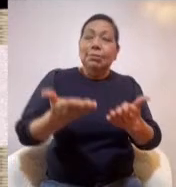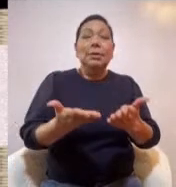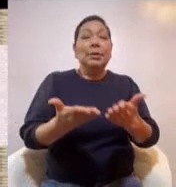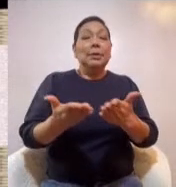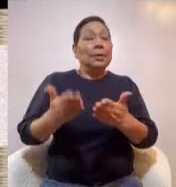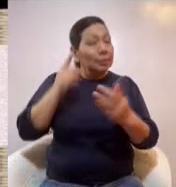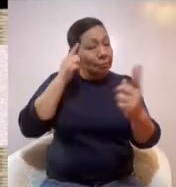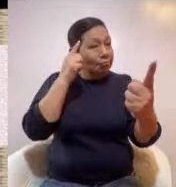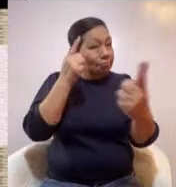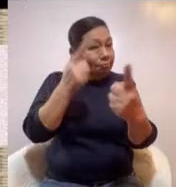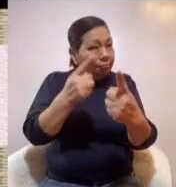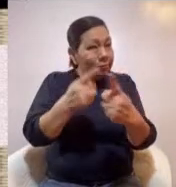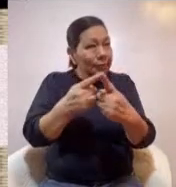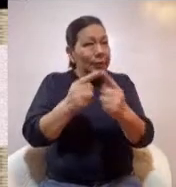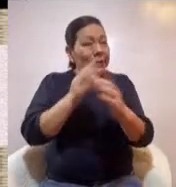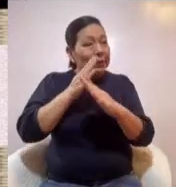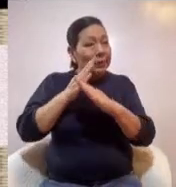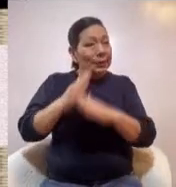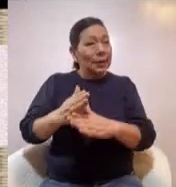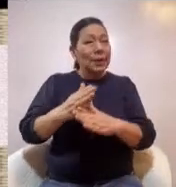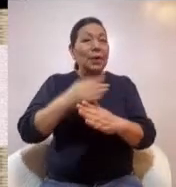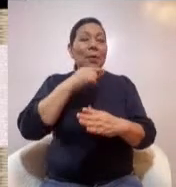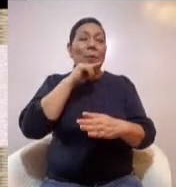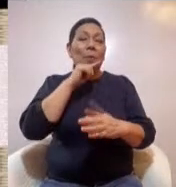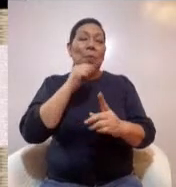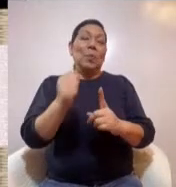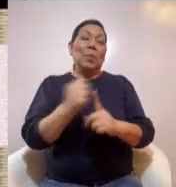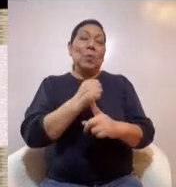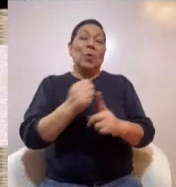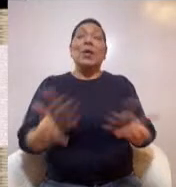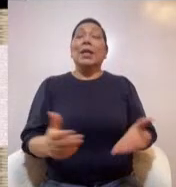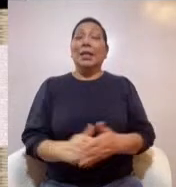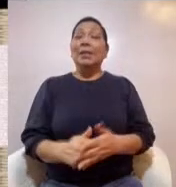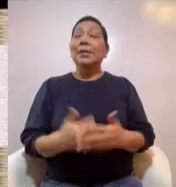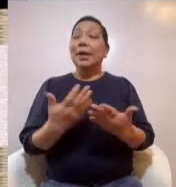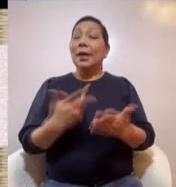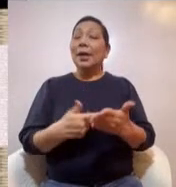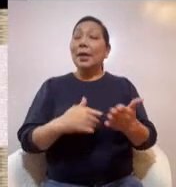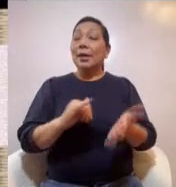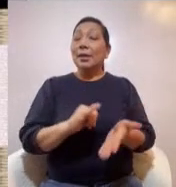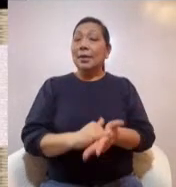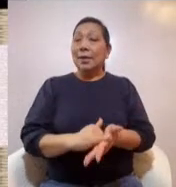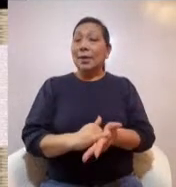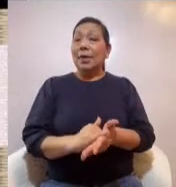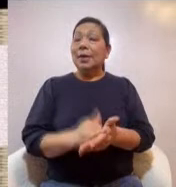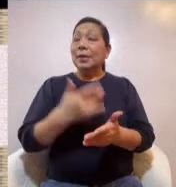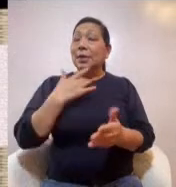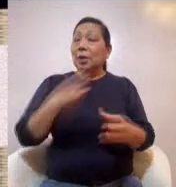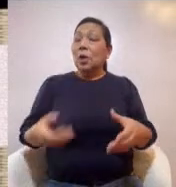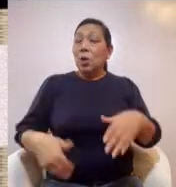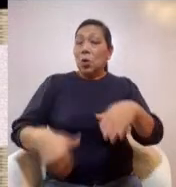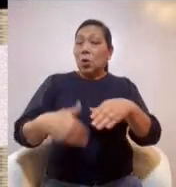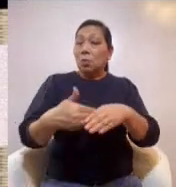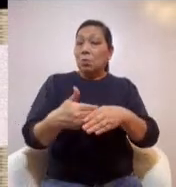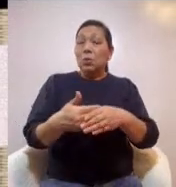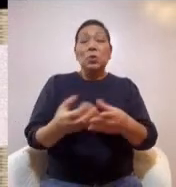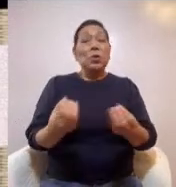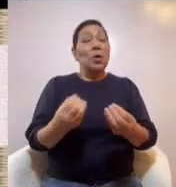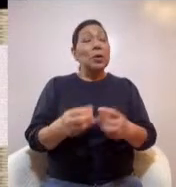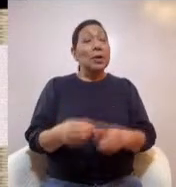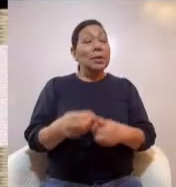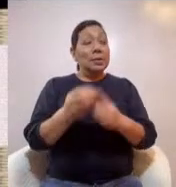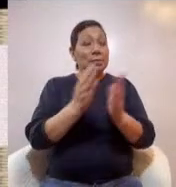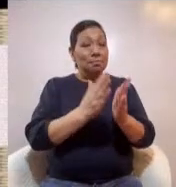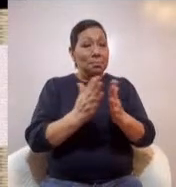seguir, digamos, el objetivo de erradicar la violencia contra las mujeres. De tal manera que, siendo la convención